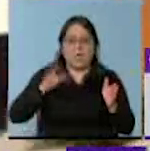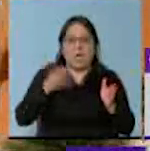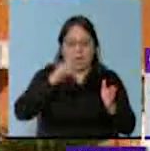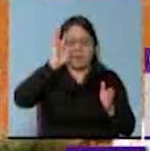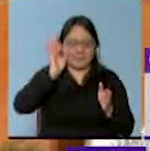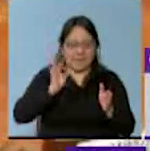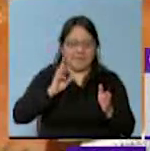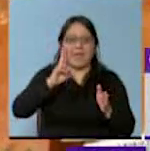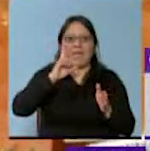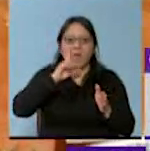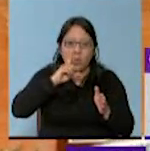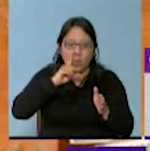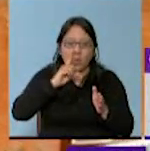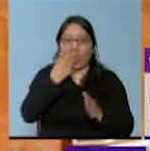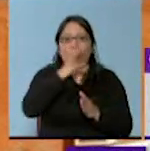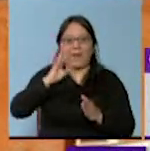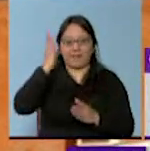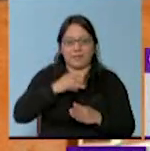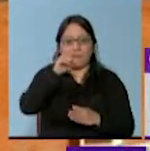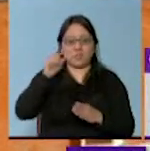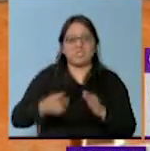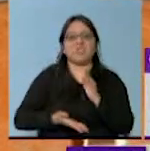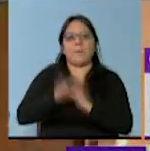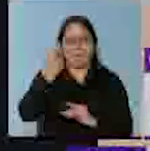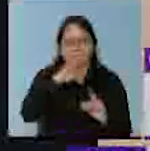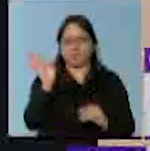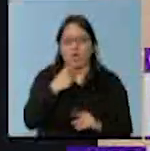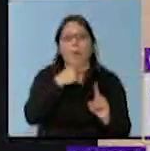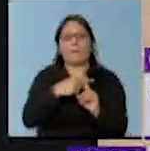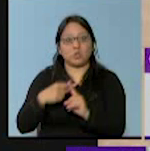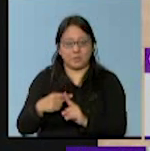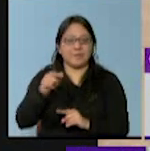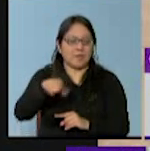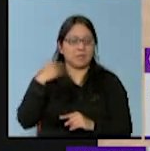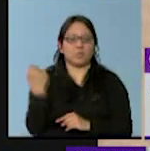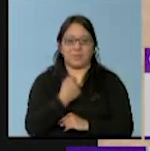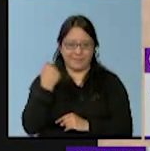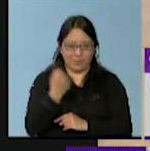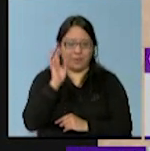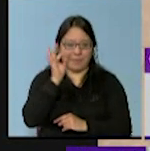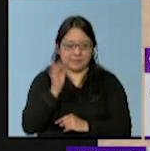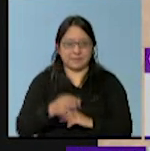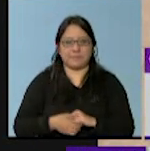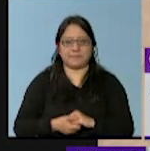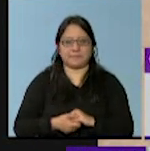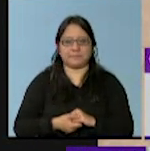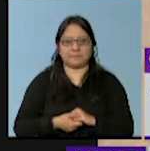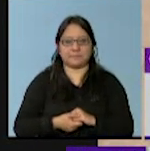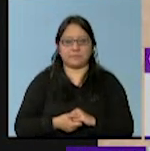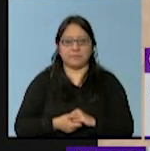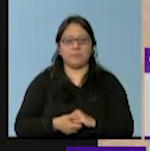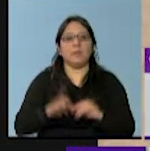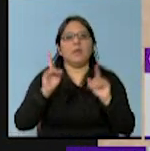fue de un 40% más es decir que este es un dato por demás importante y también con respecto a las